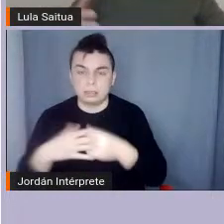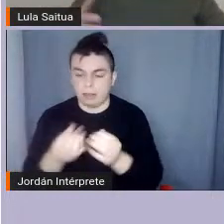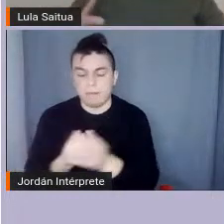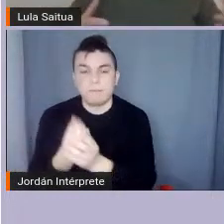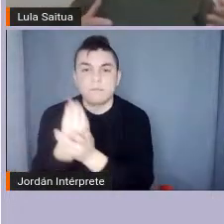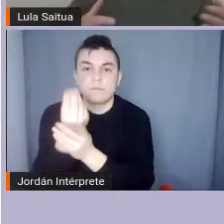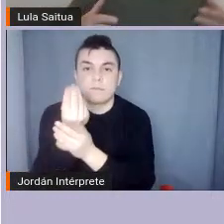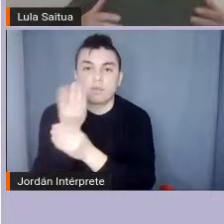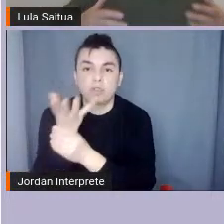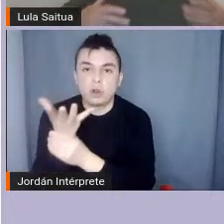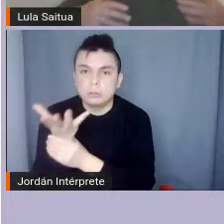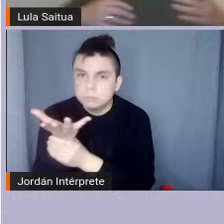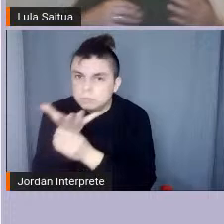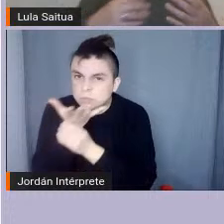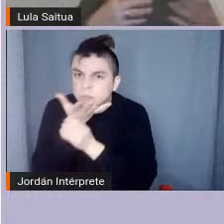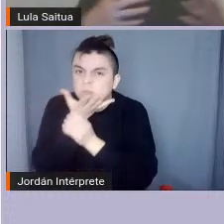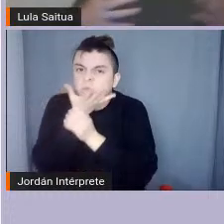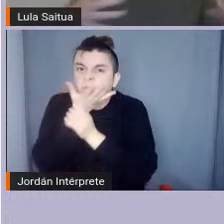flor.